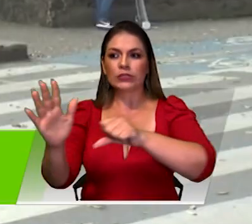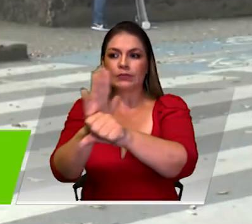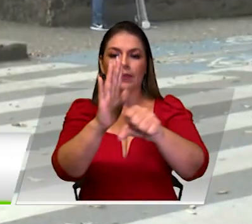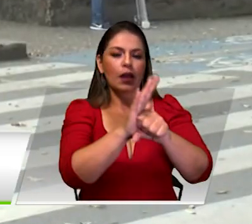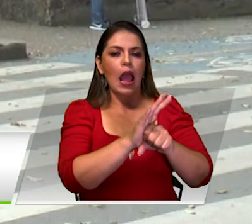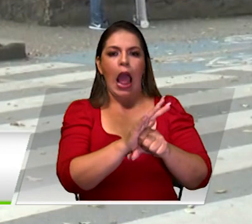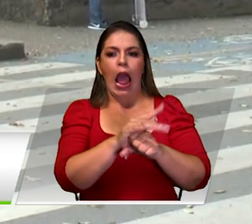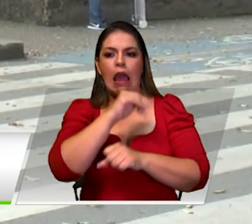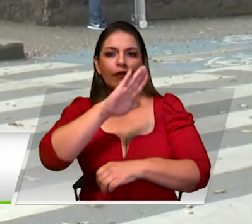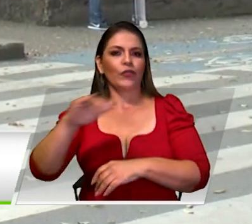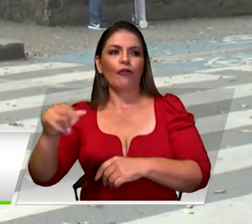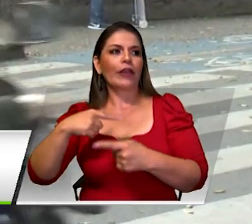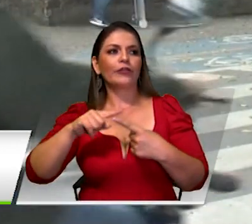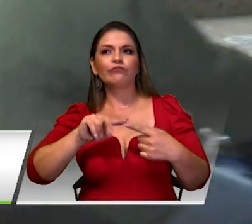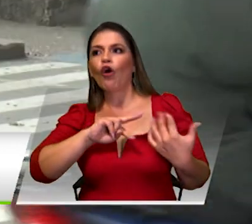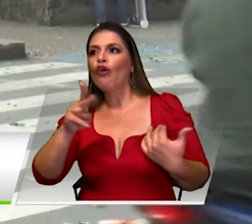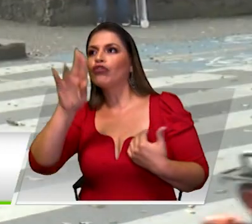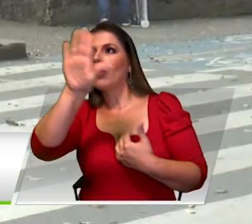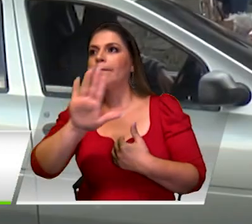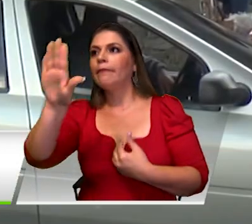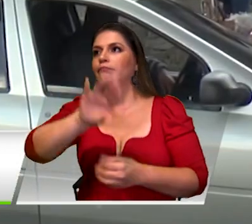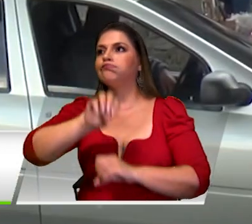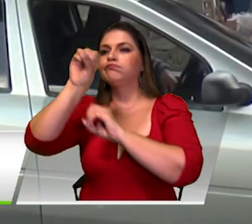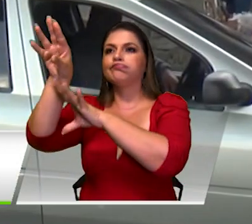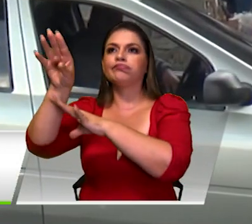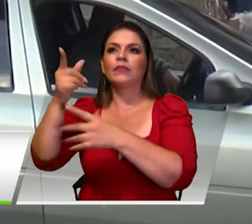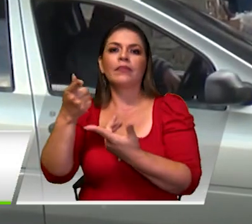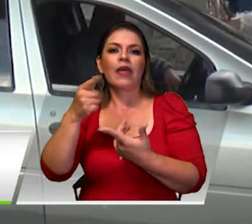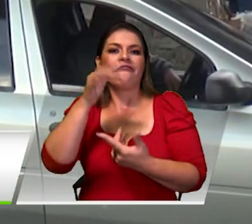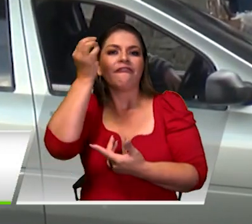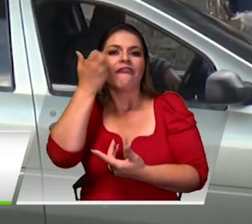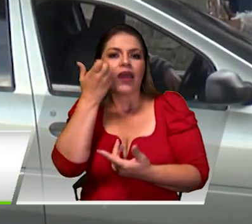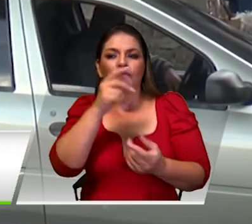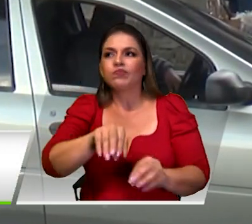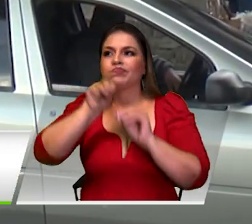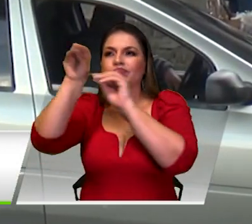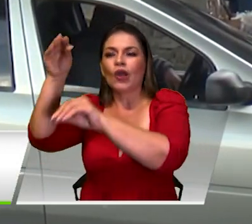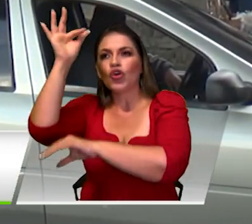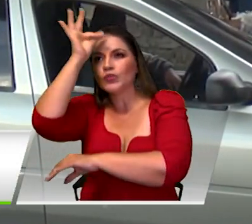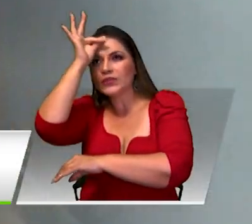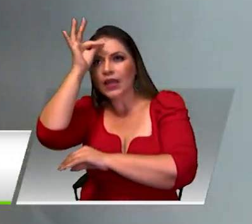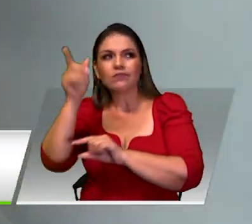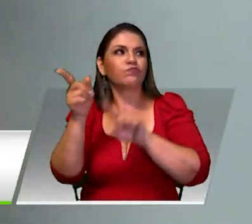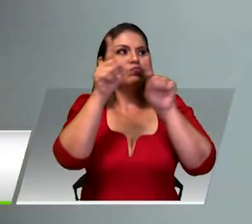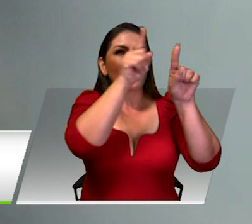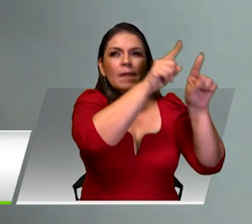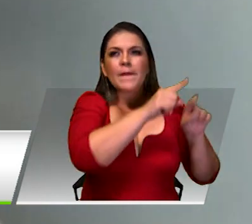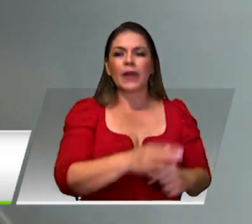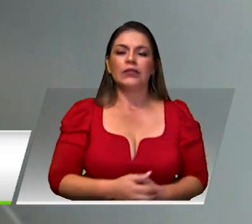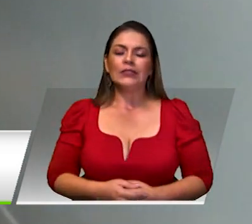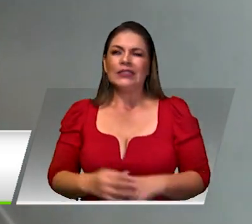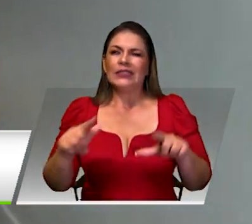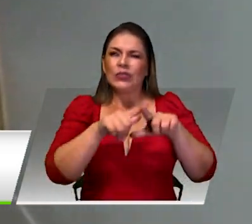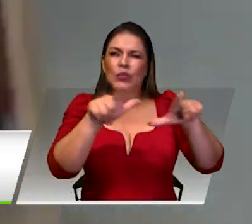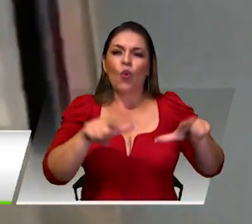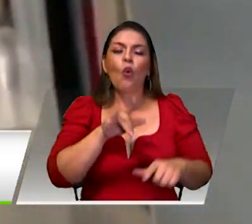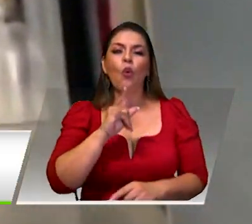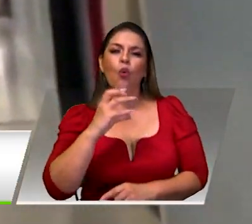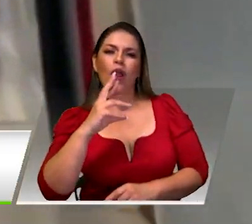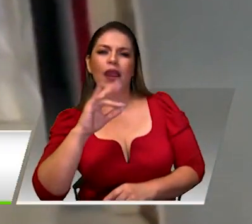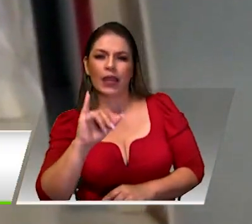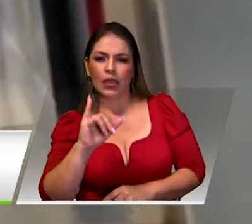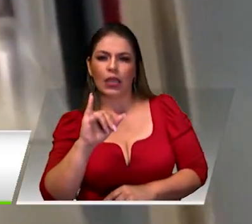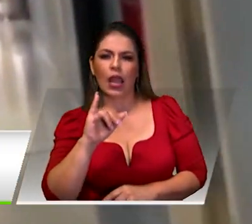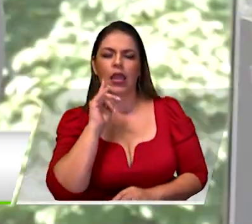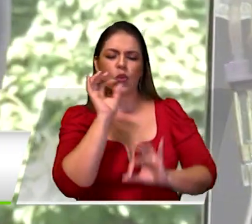departamentos en la secretaría de salud de antioquia se encuentran trabajando para habilitar nuevo unidades de cuidados intermedios que son las suscribir y otros